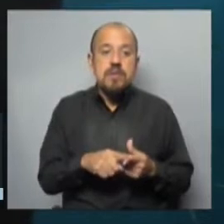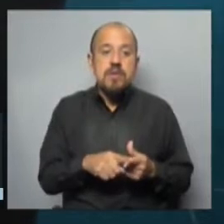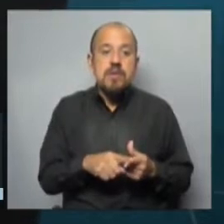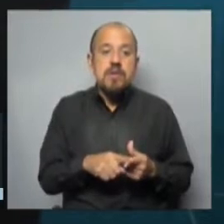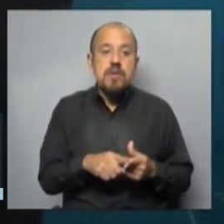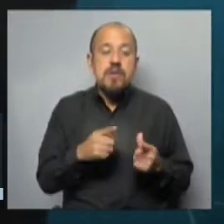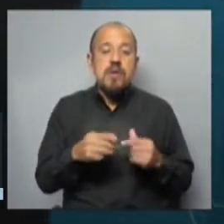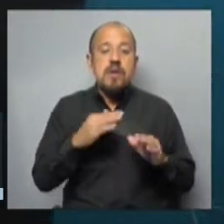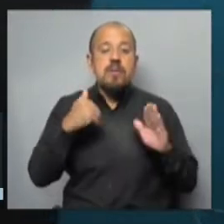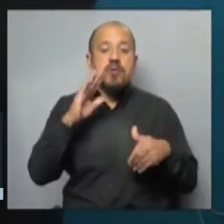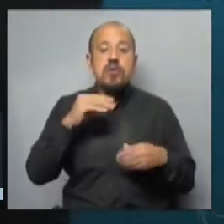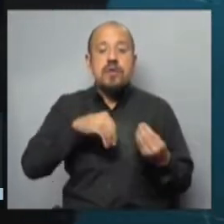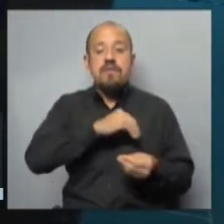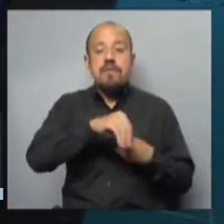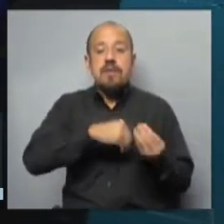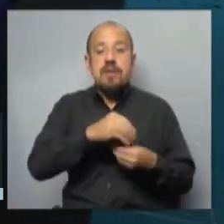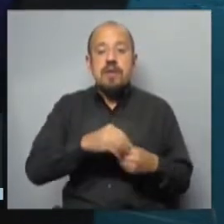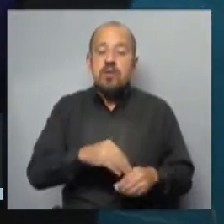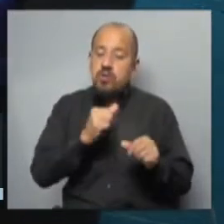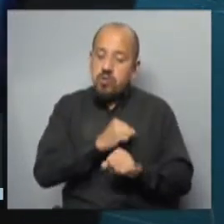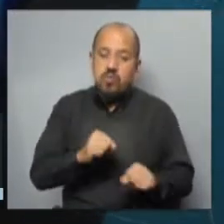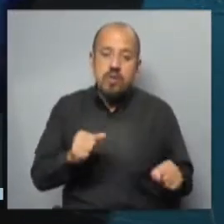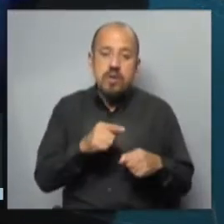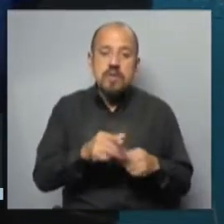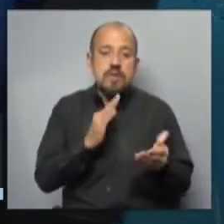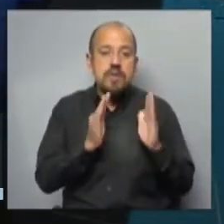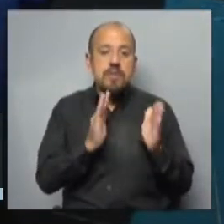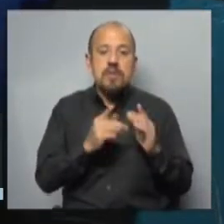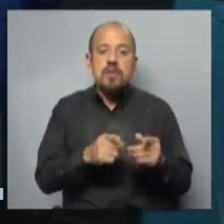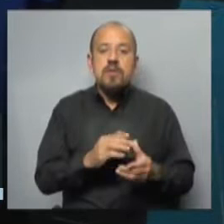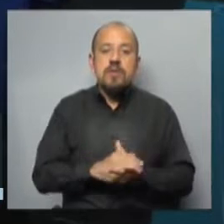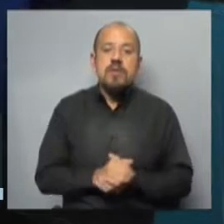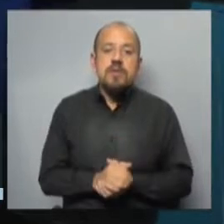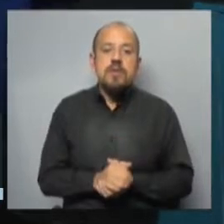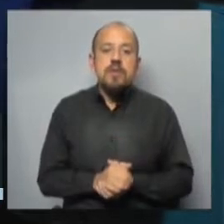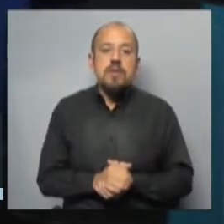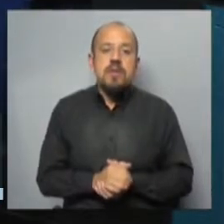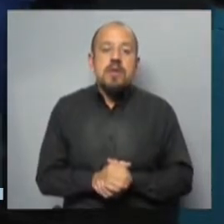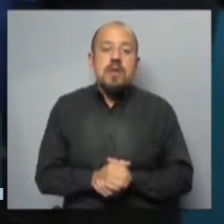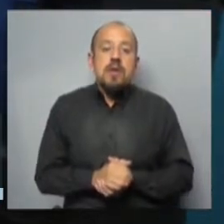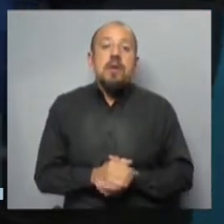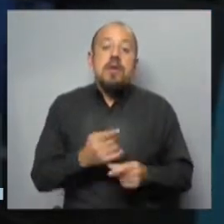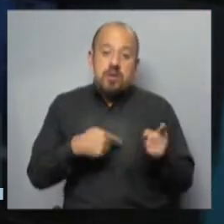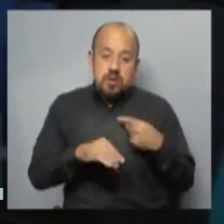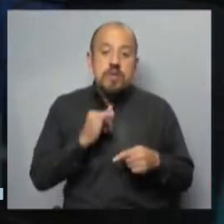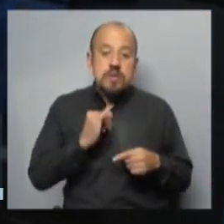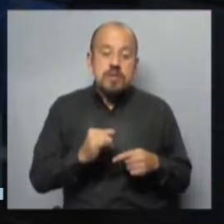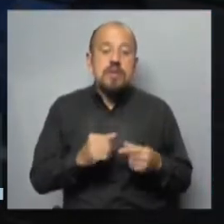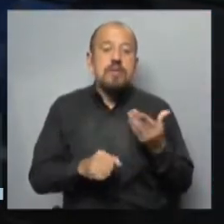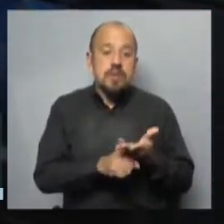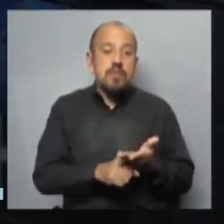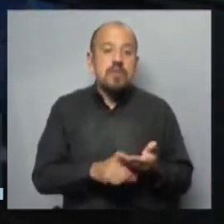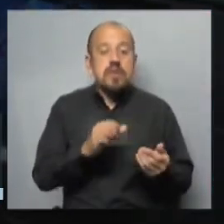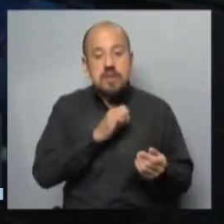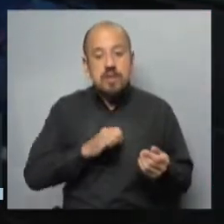gran mayoría de las familias no pueden hacer frente a esos tratamientos entonces si la reclamamos al estado